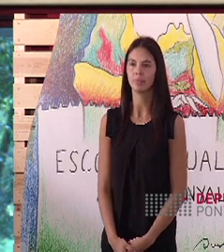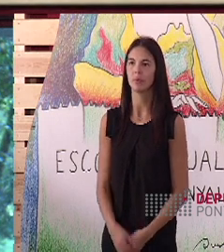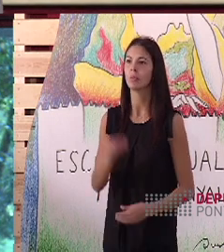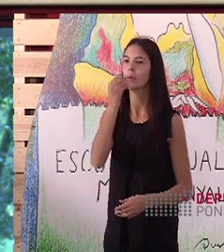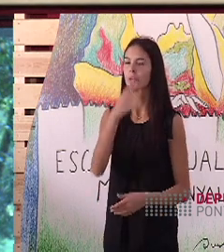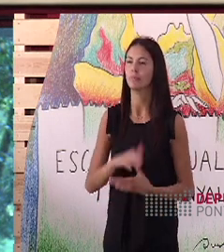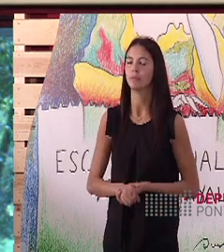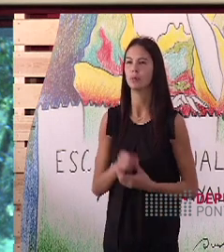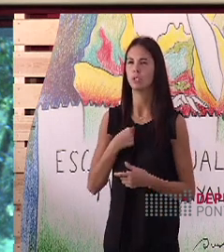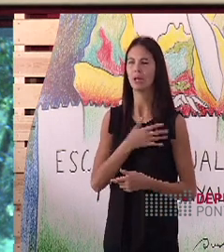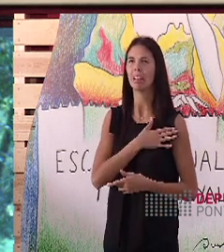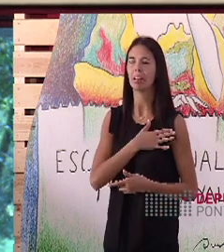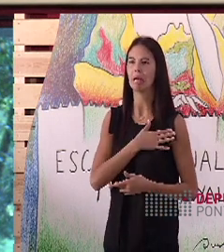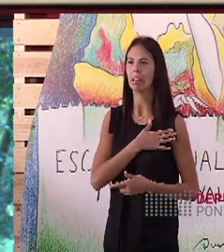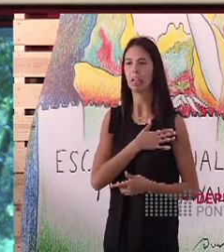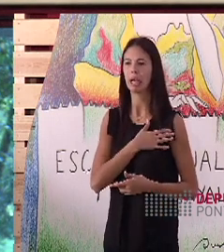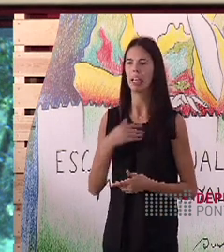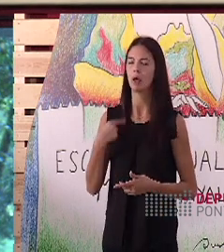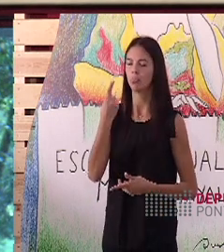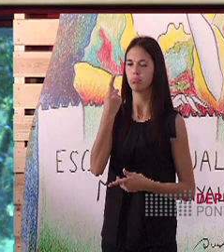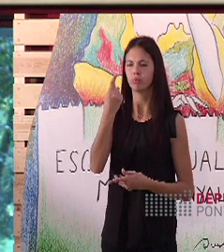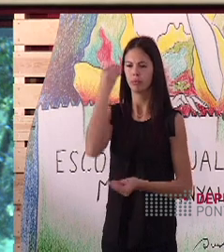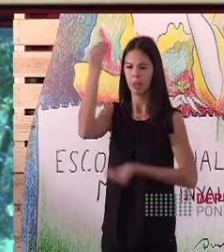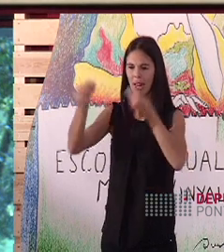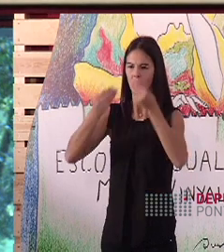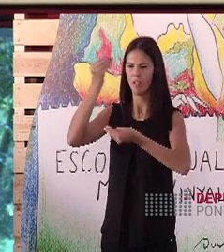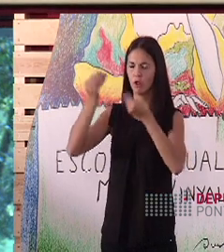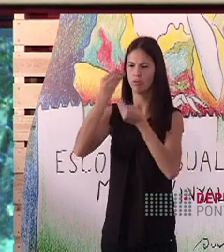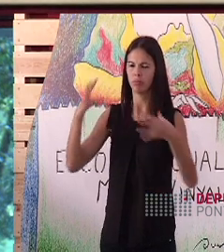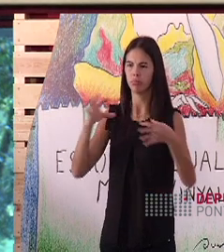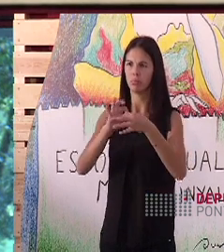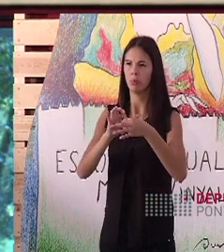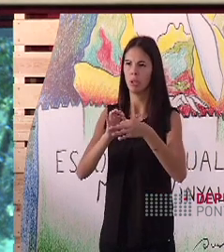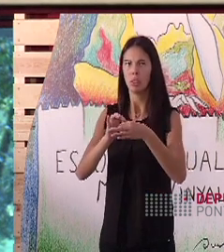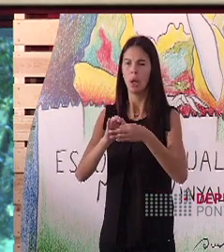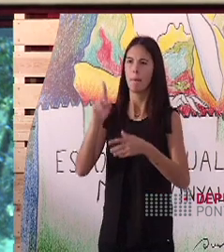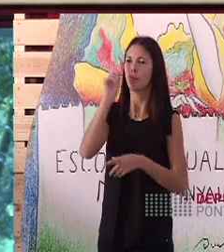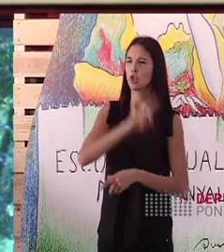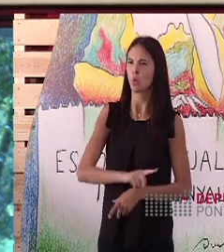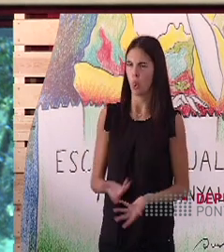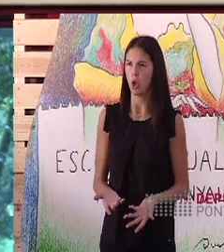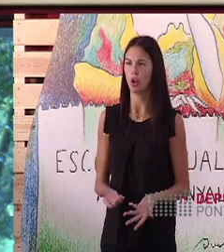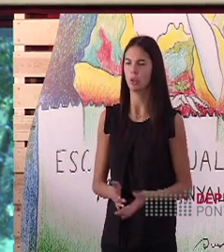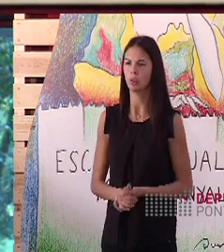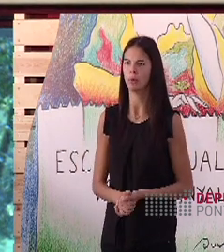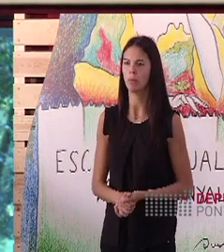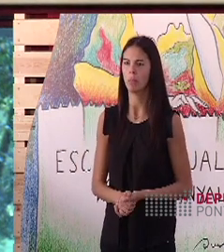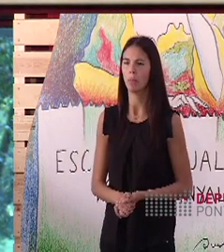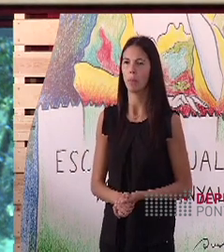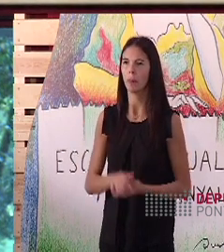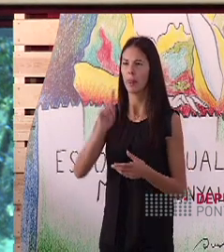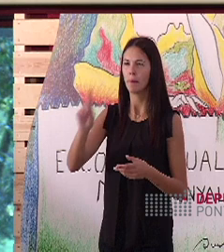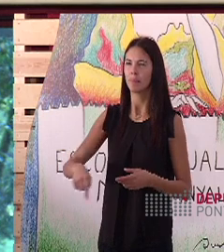Bueno, yo quería hacer sobre todas las cosas una reflexión sobre la prostitución en primera instancia,